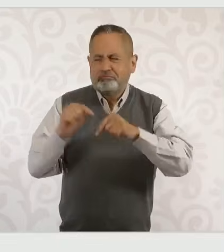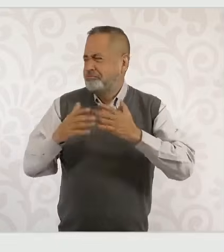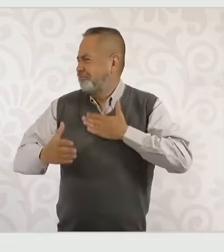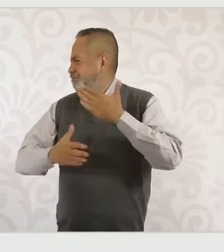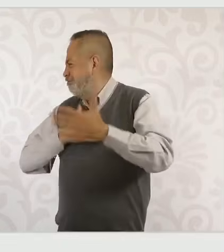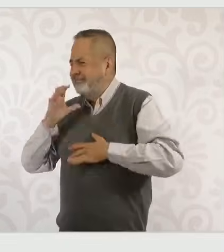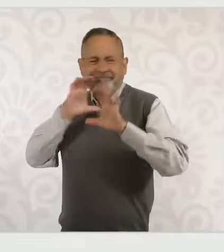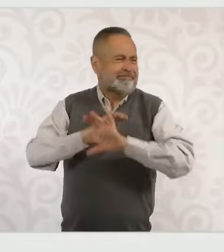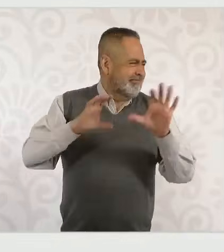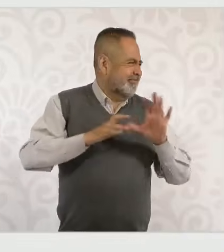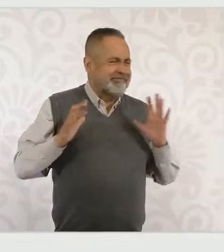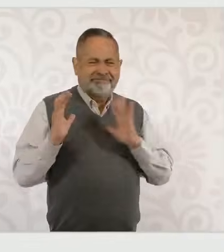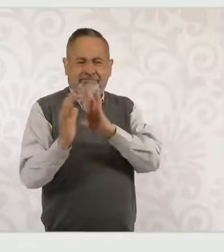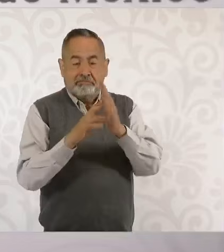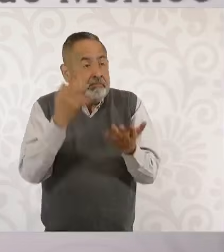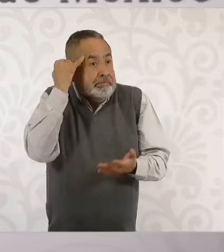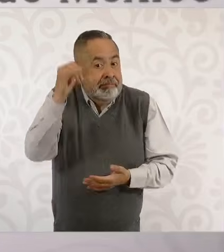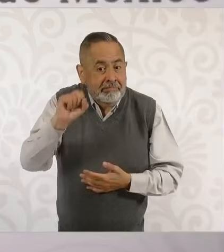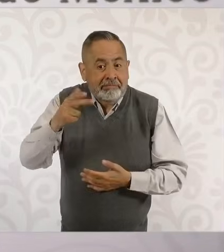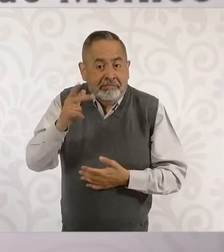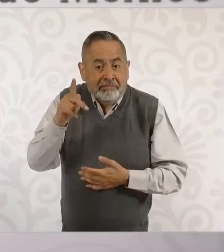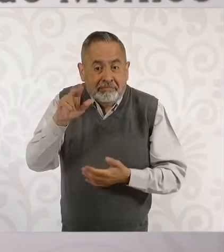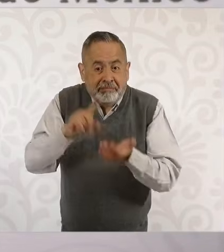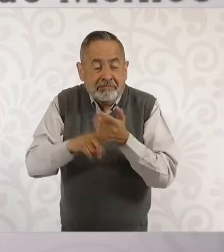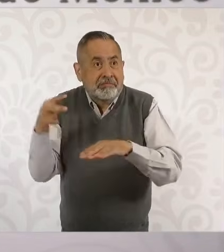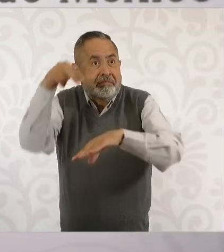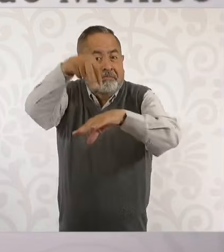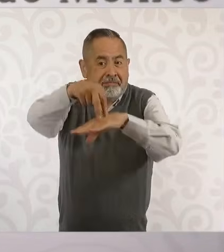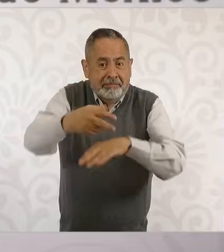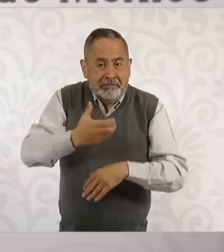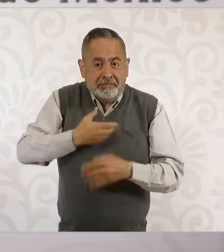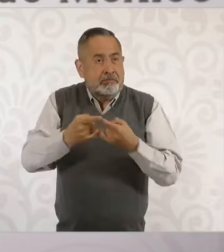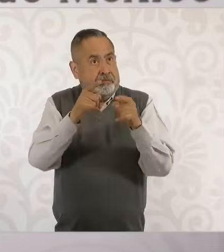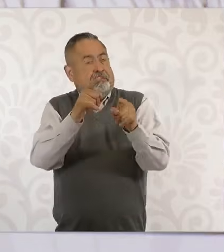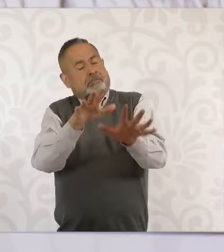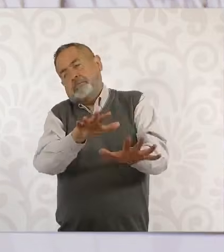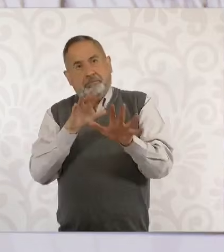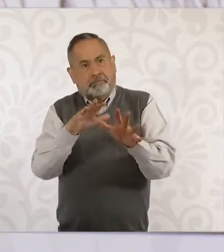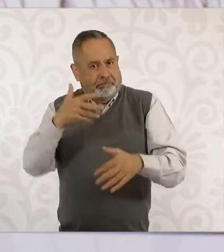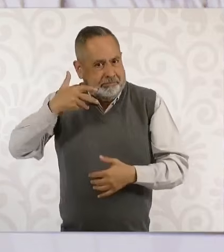da, pues imagínense, Shakira en el Zócalo, pues esa imagen